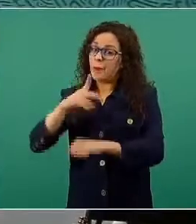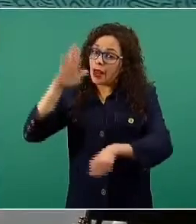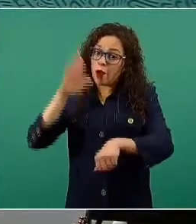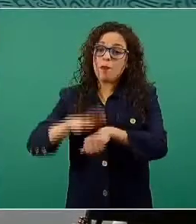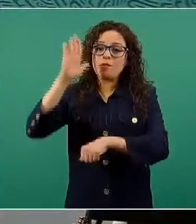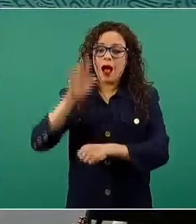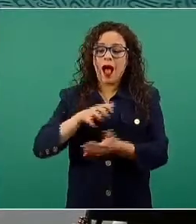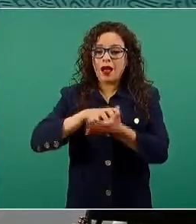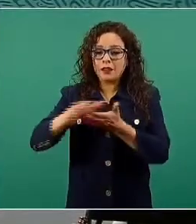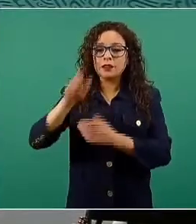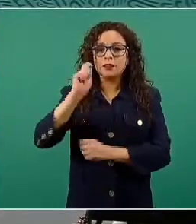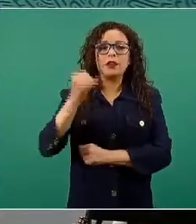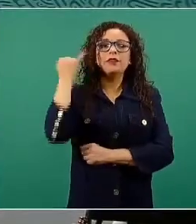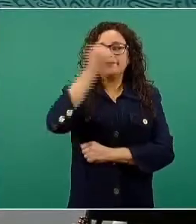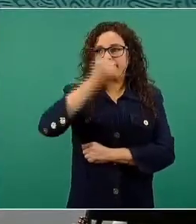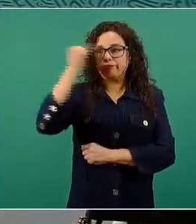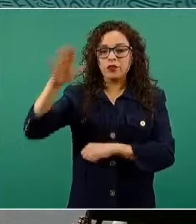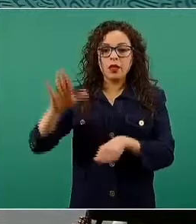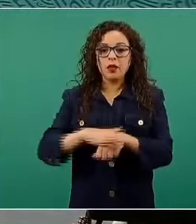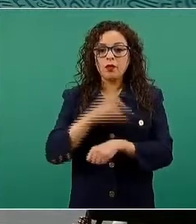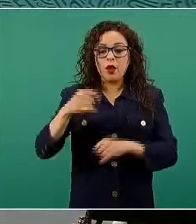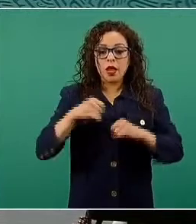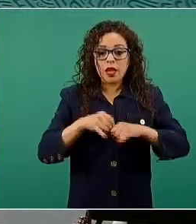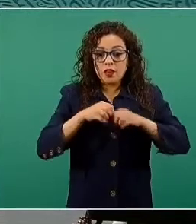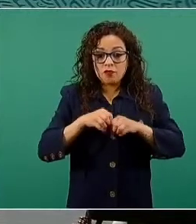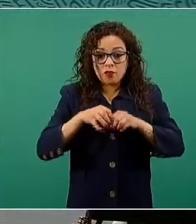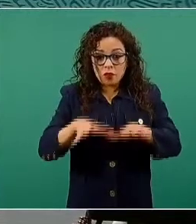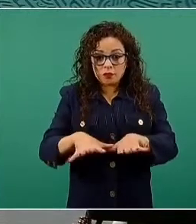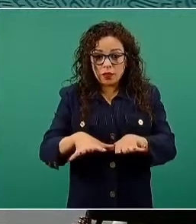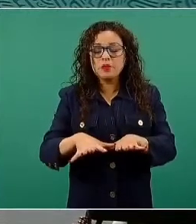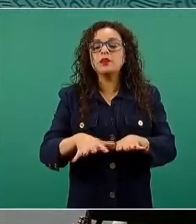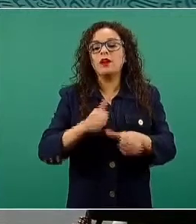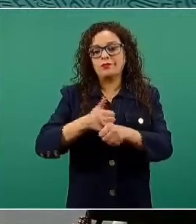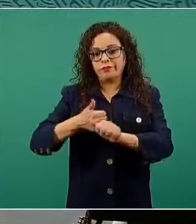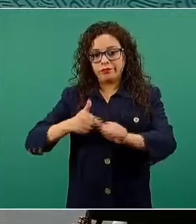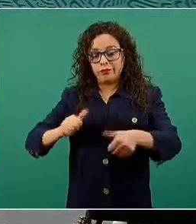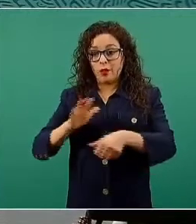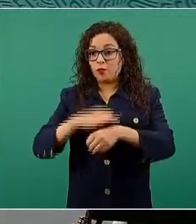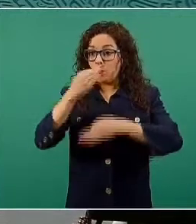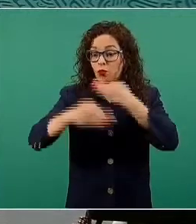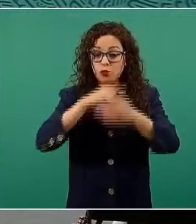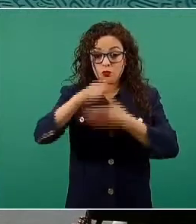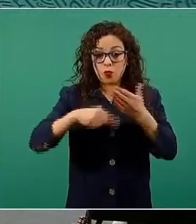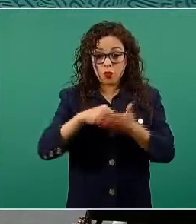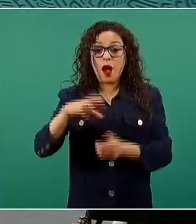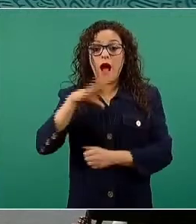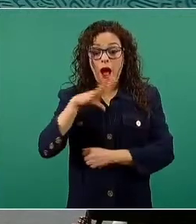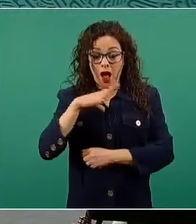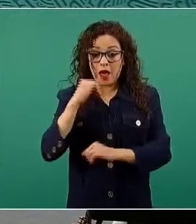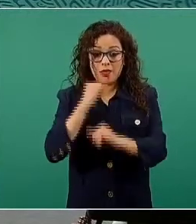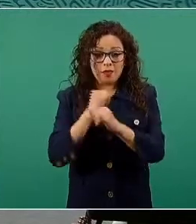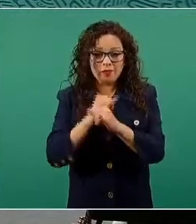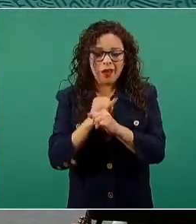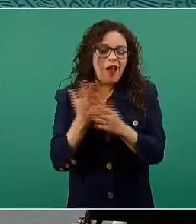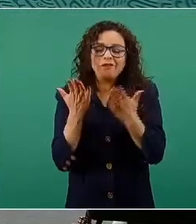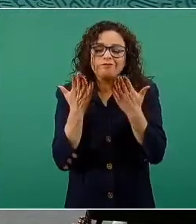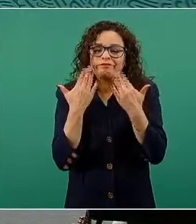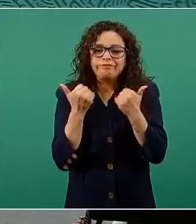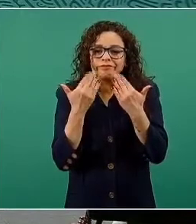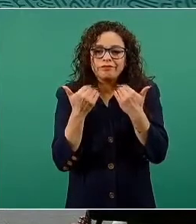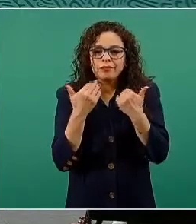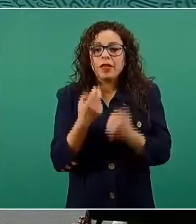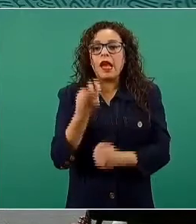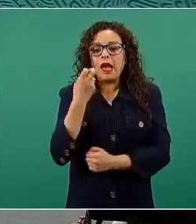hay un desfase en el flujo de información porque no en todos lados existe acceso a Internet. Donde no es el caso, se